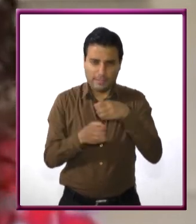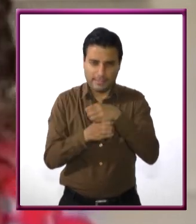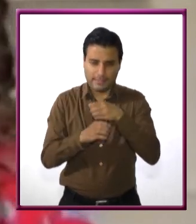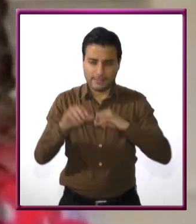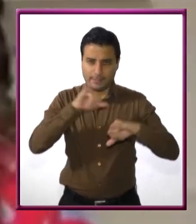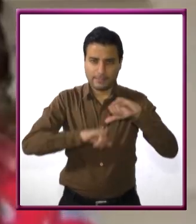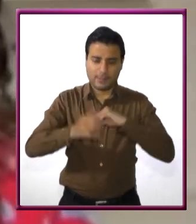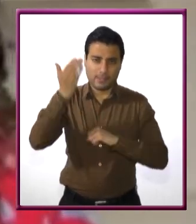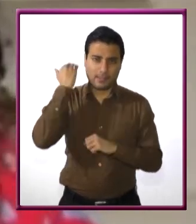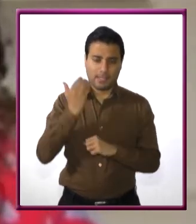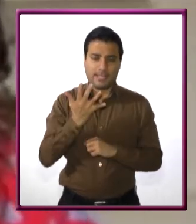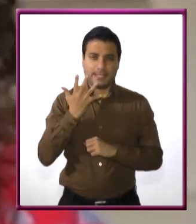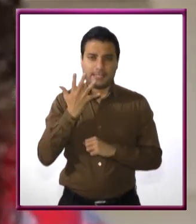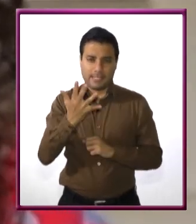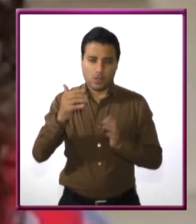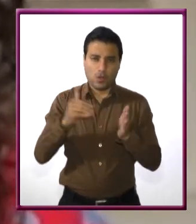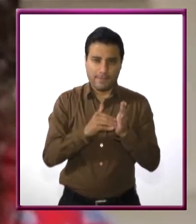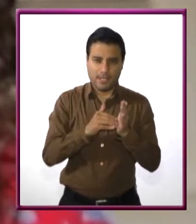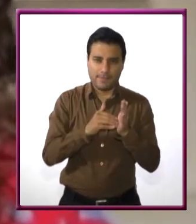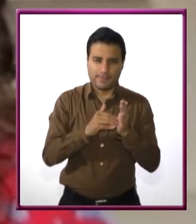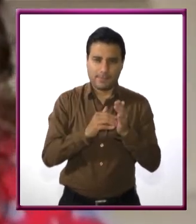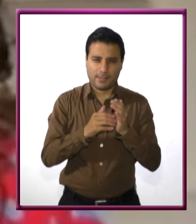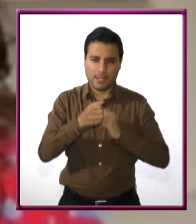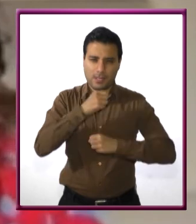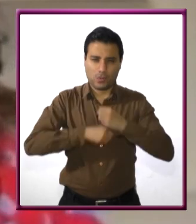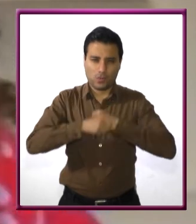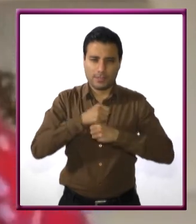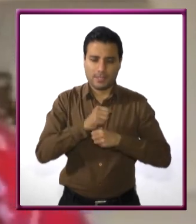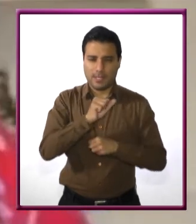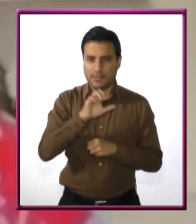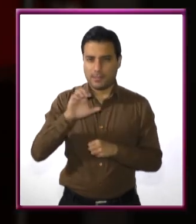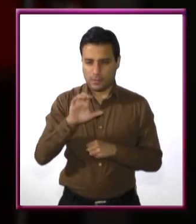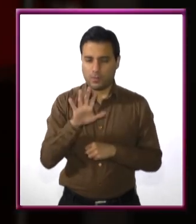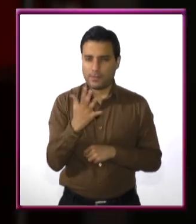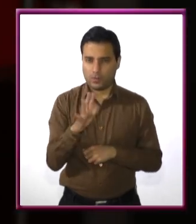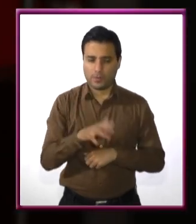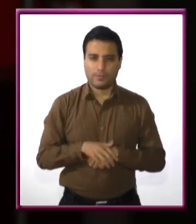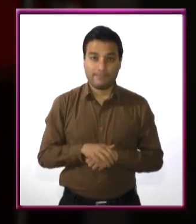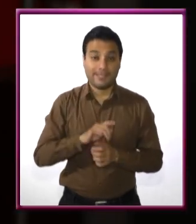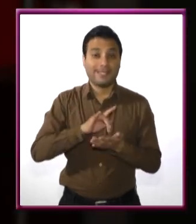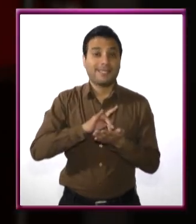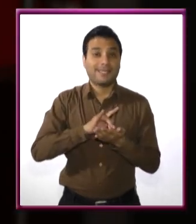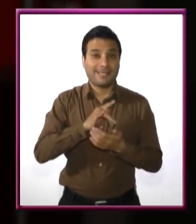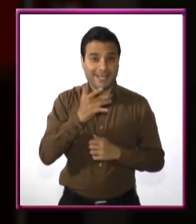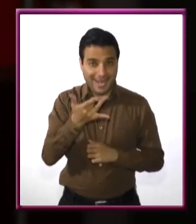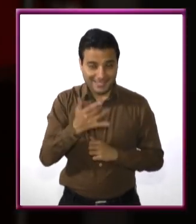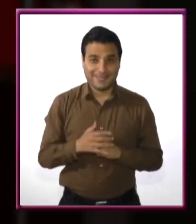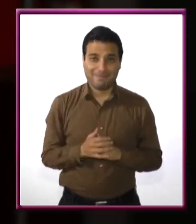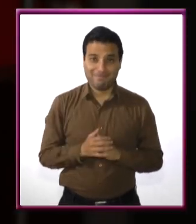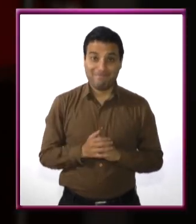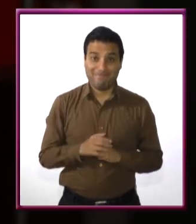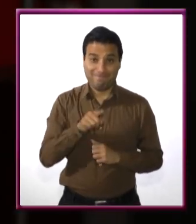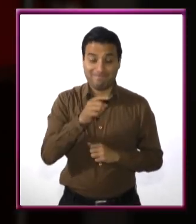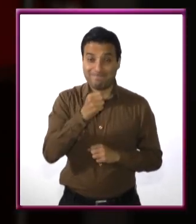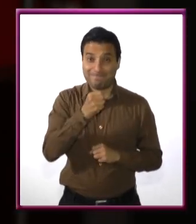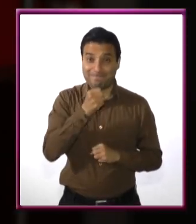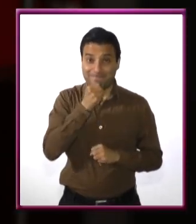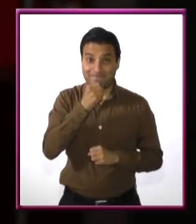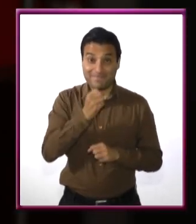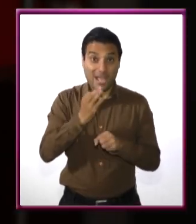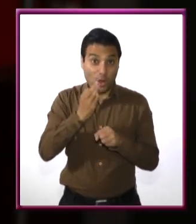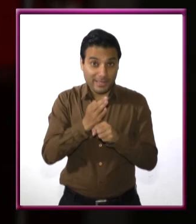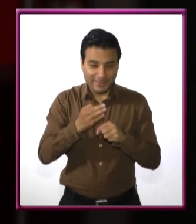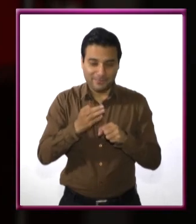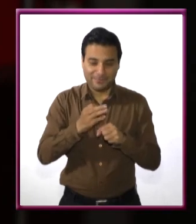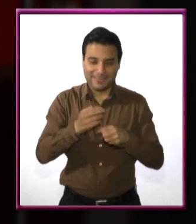mencioné antes, a 5000 años antes de Cristo, por lo menos. Pues muchas gracias, doctora, por esta parte de la entrevista.